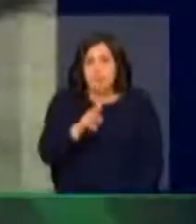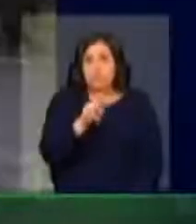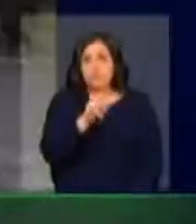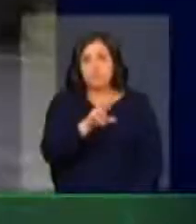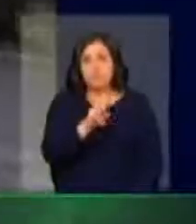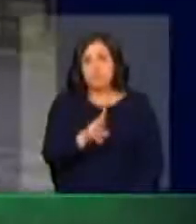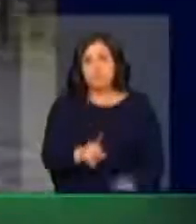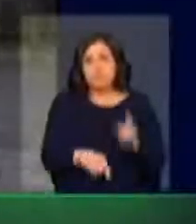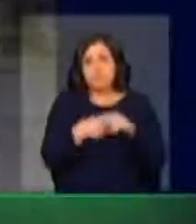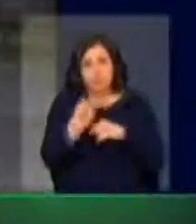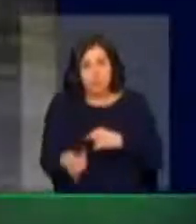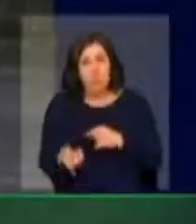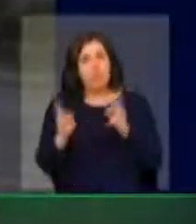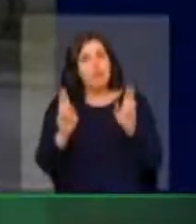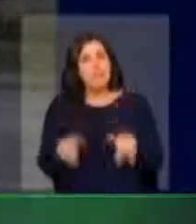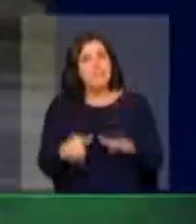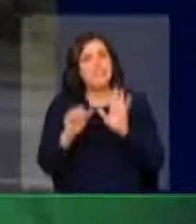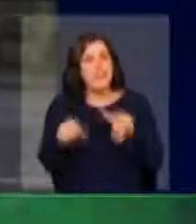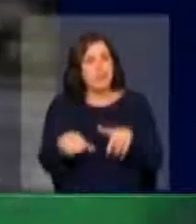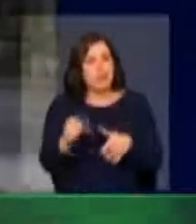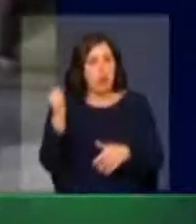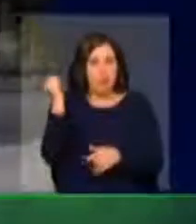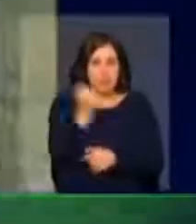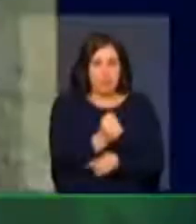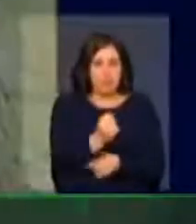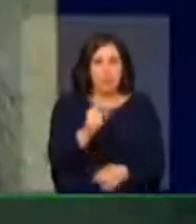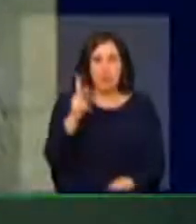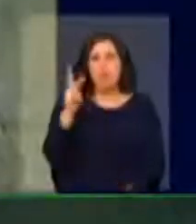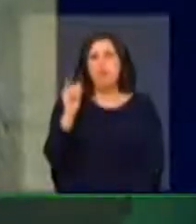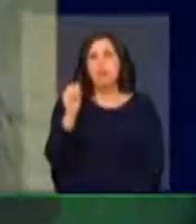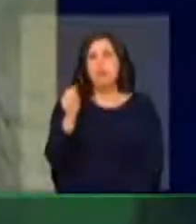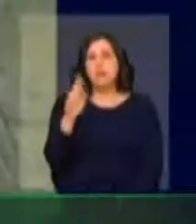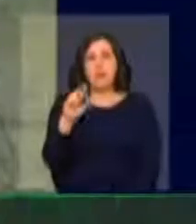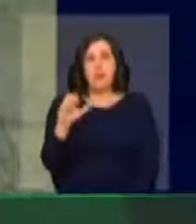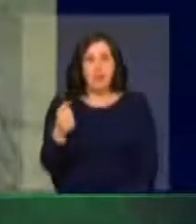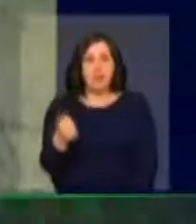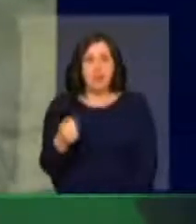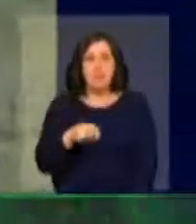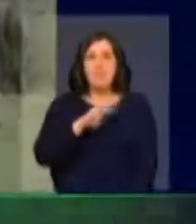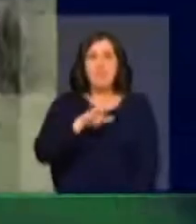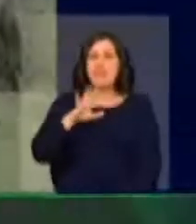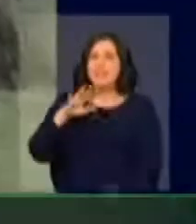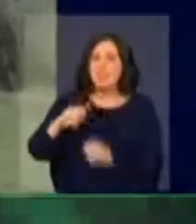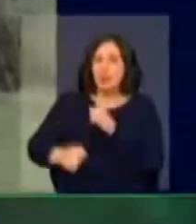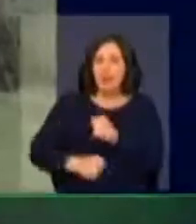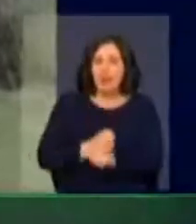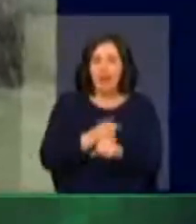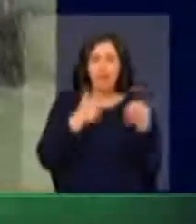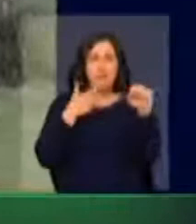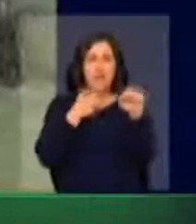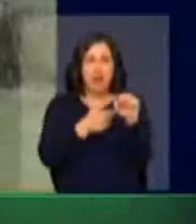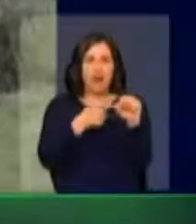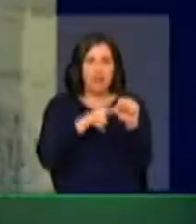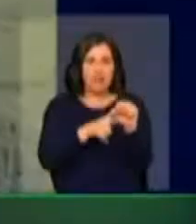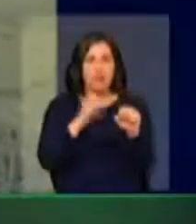del primer homicidio, se produjo el sexto. Kiara, de 25 años, murió por un balazo en la nuca de un arma calibre 22